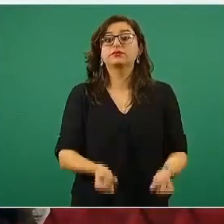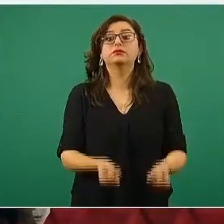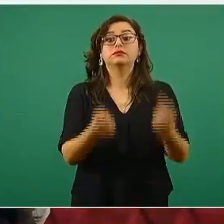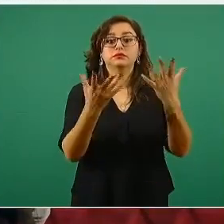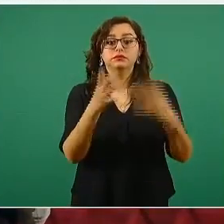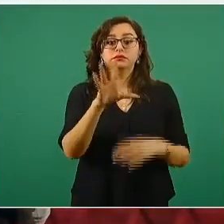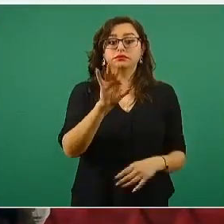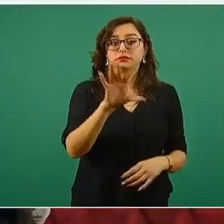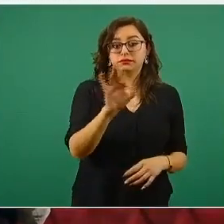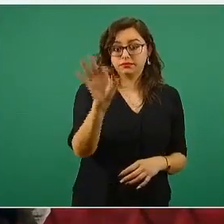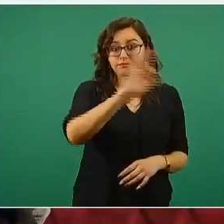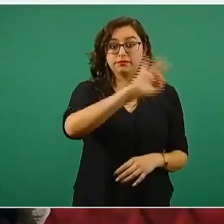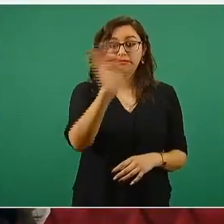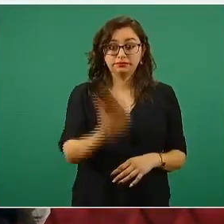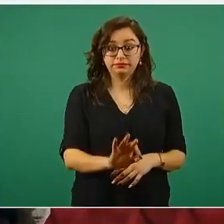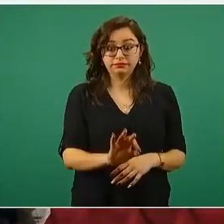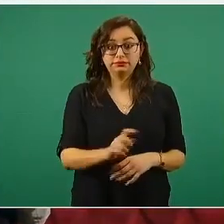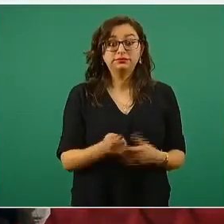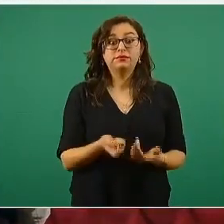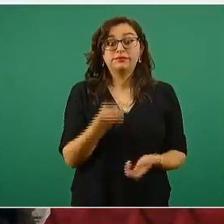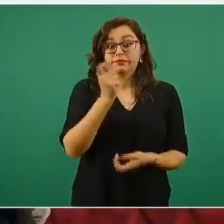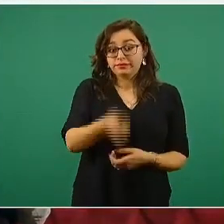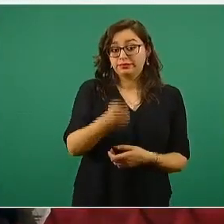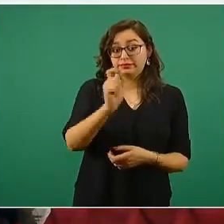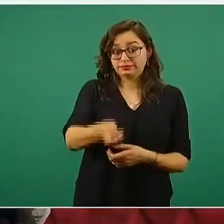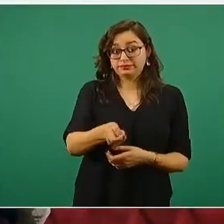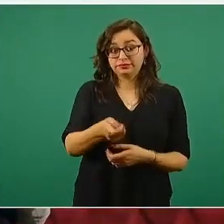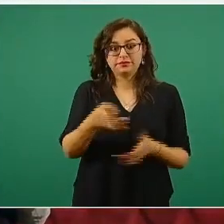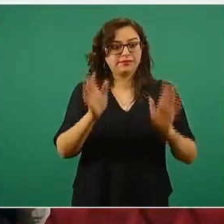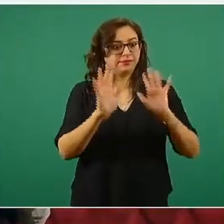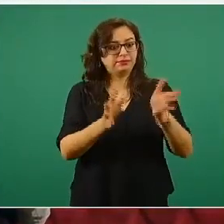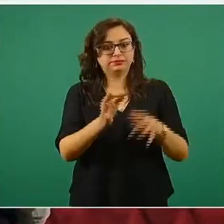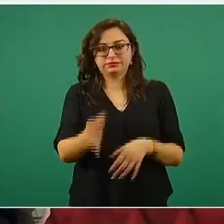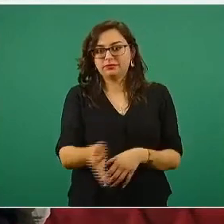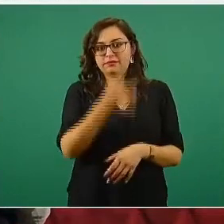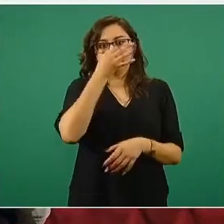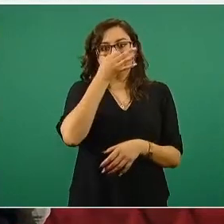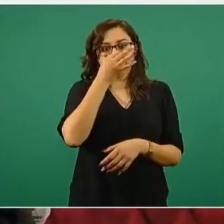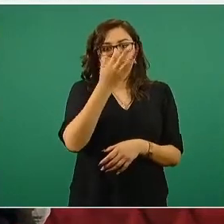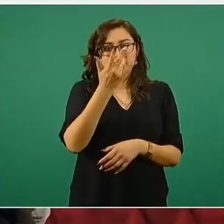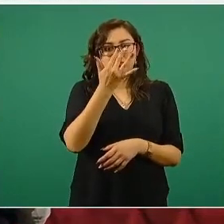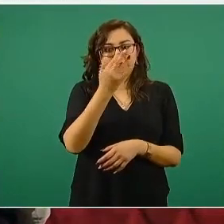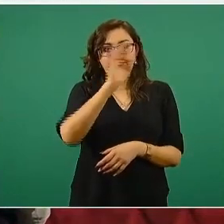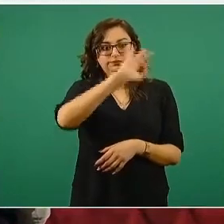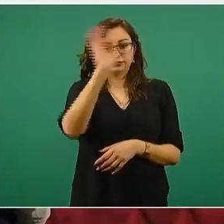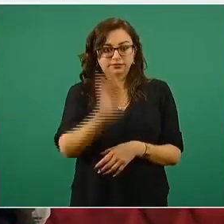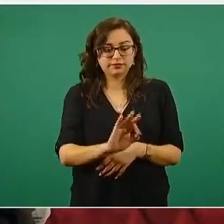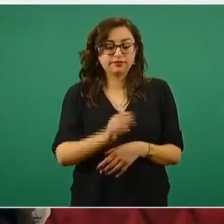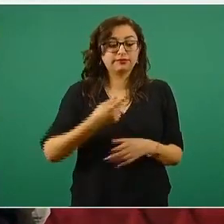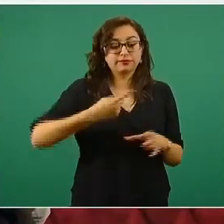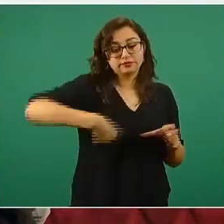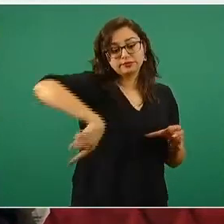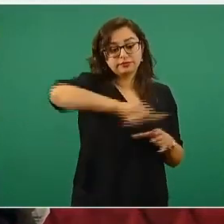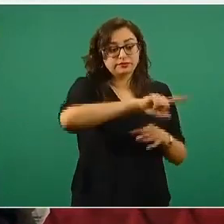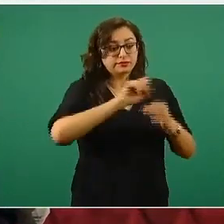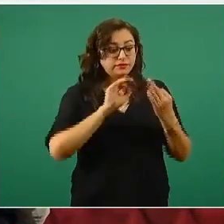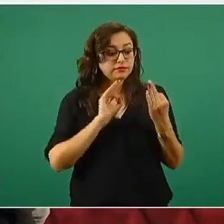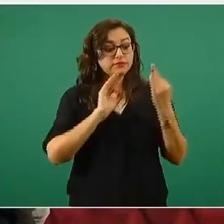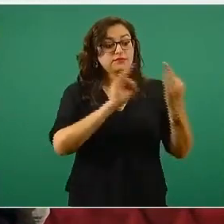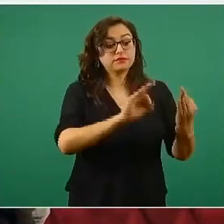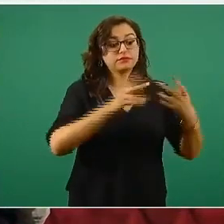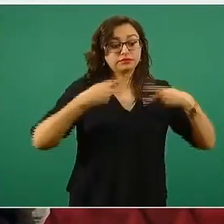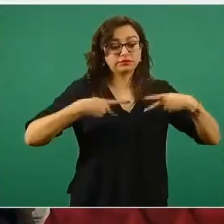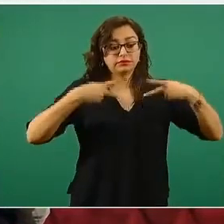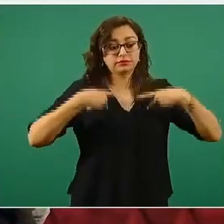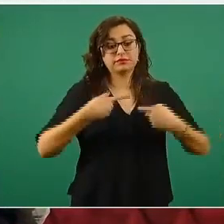o sea, ya nos vamos acercando prácticamente a la mitad de los trabajadores de la salud de primera línea contra el COVID que están ya